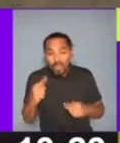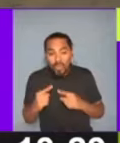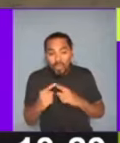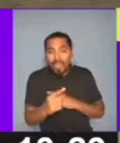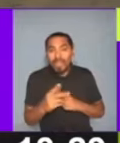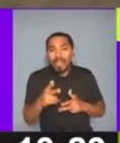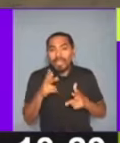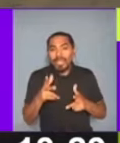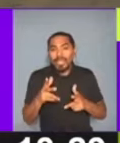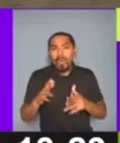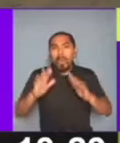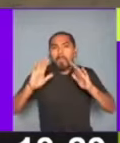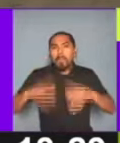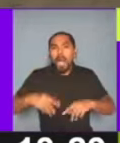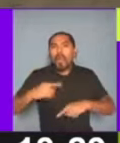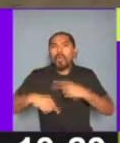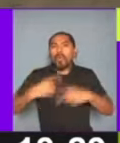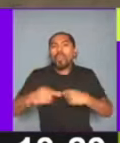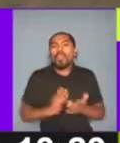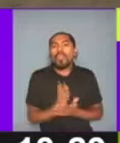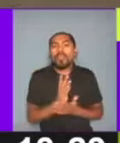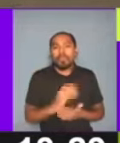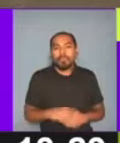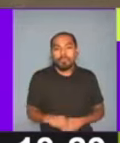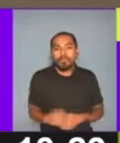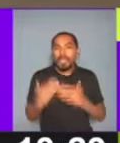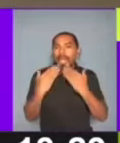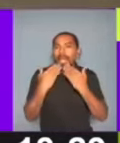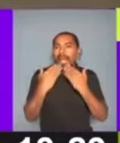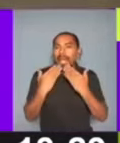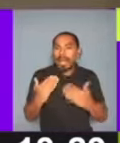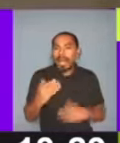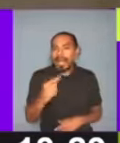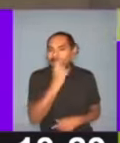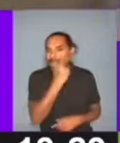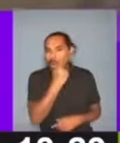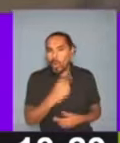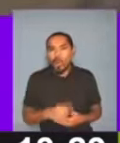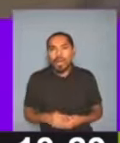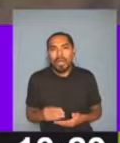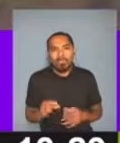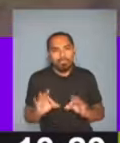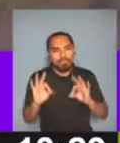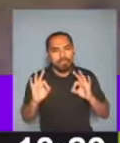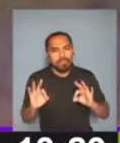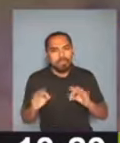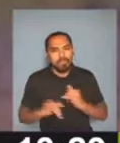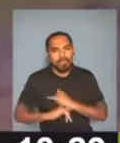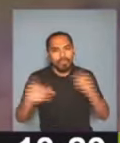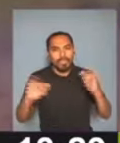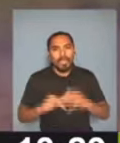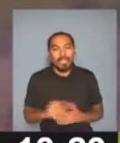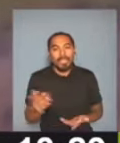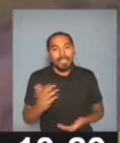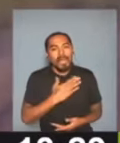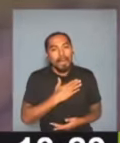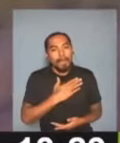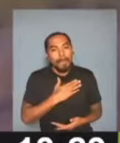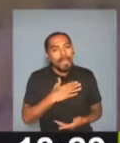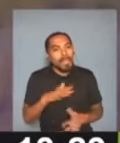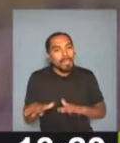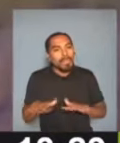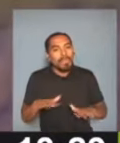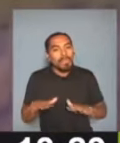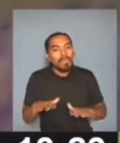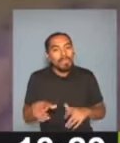Bueno, gracias Jorge. Completo informe, muchas gracias y lamentable situación, obviamente, para todos los usuarios